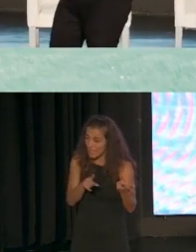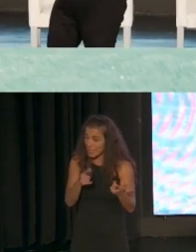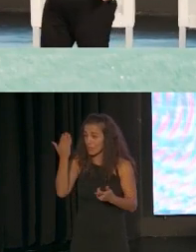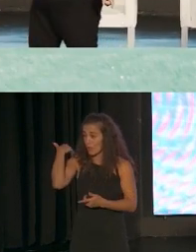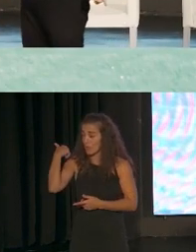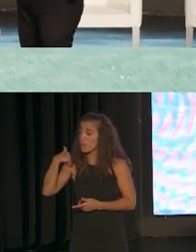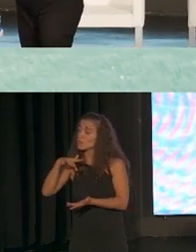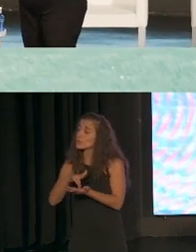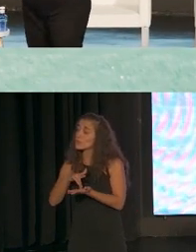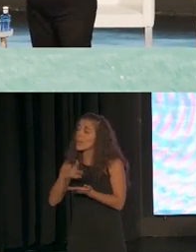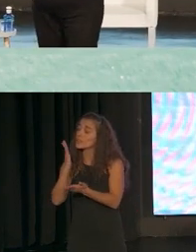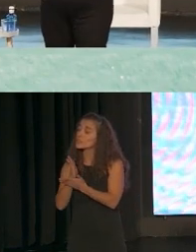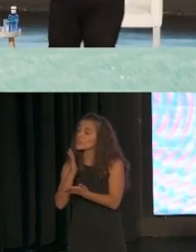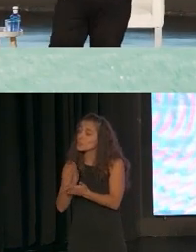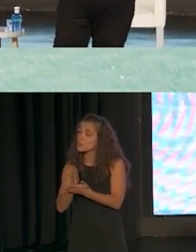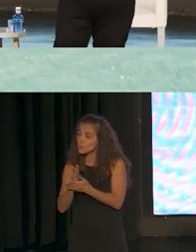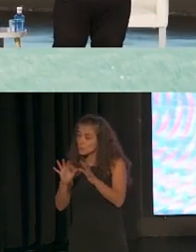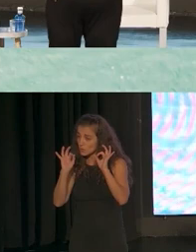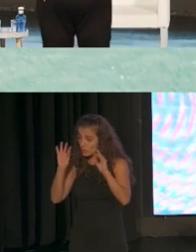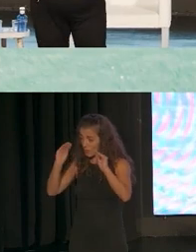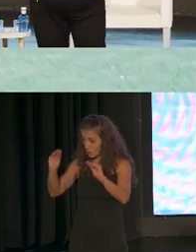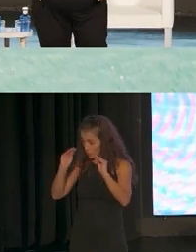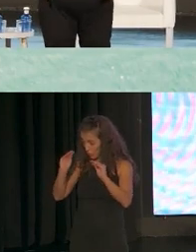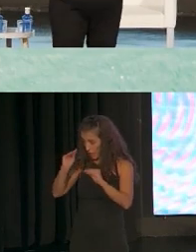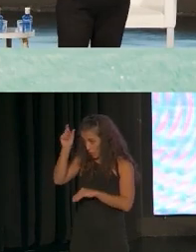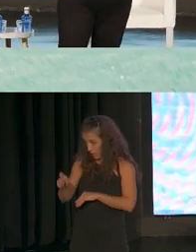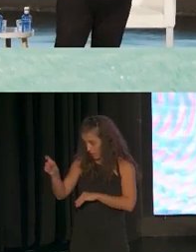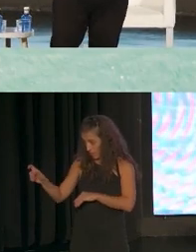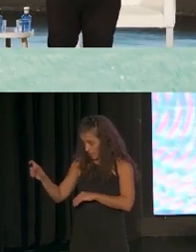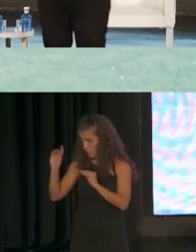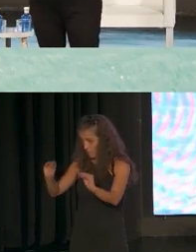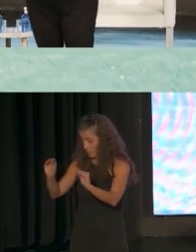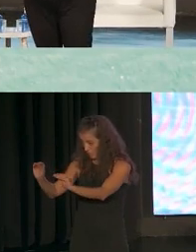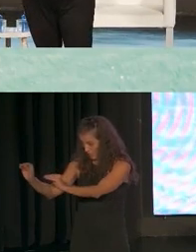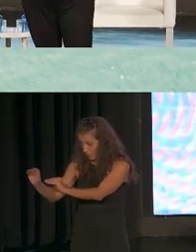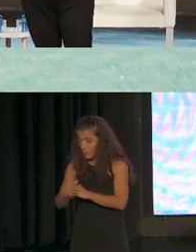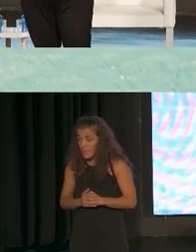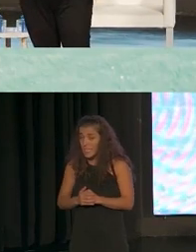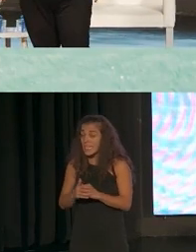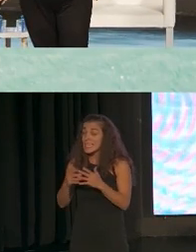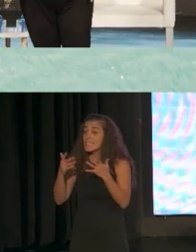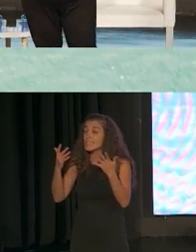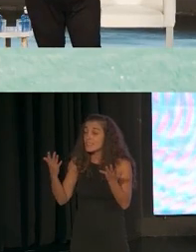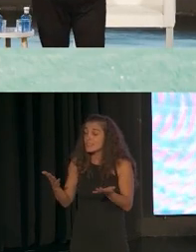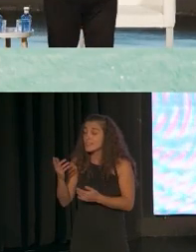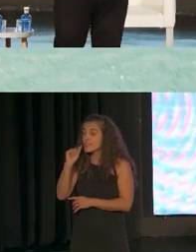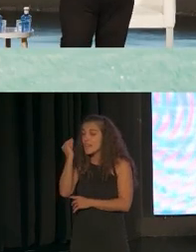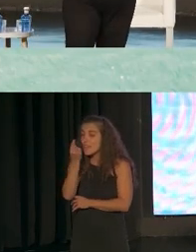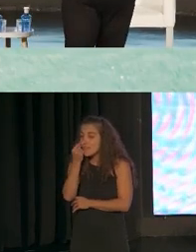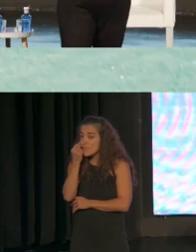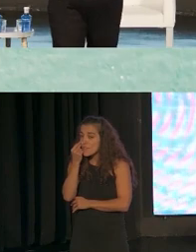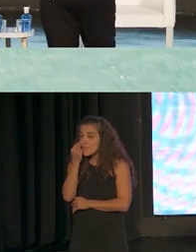cuando estaba haciendo el curso de formador de formadores y descubrí el